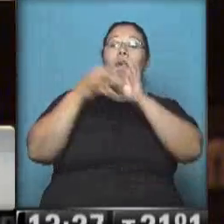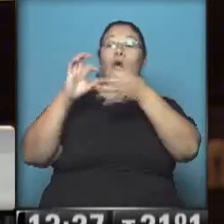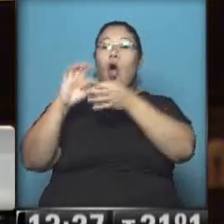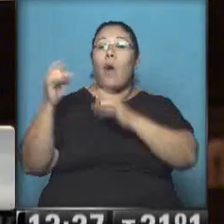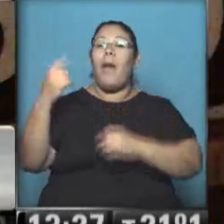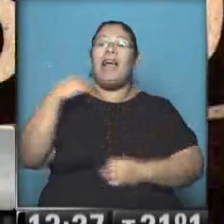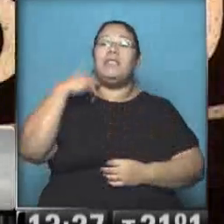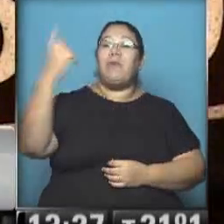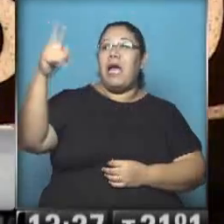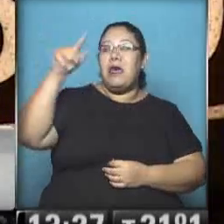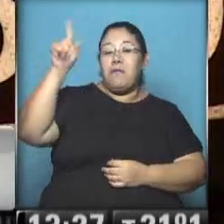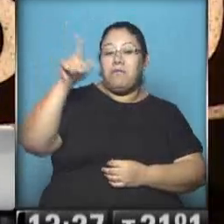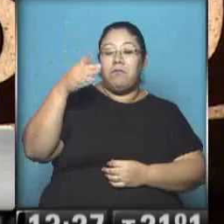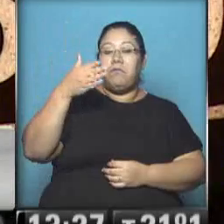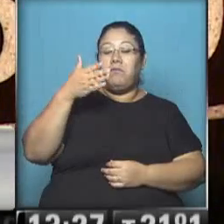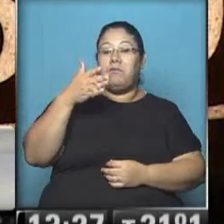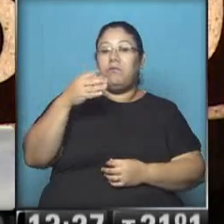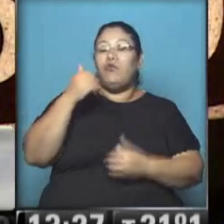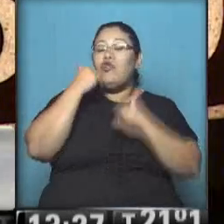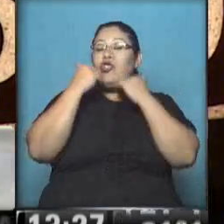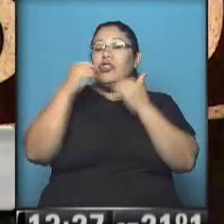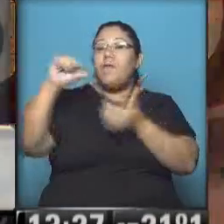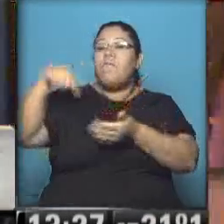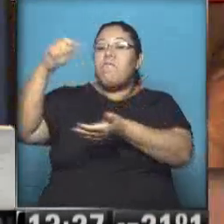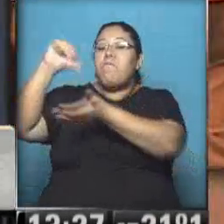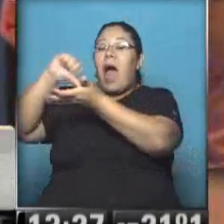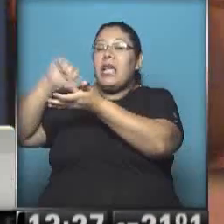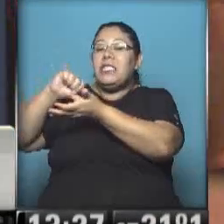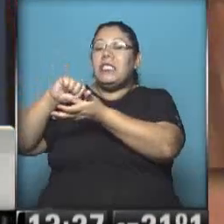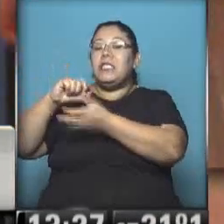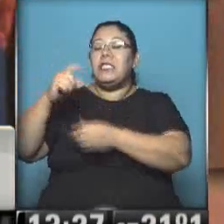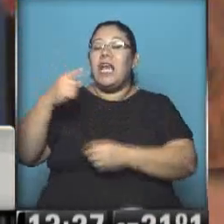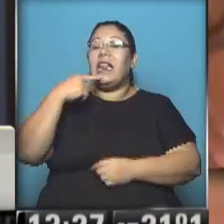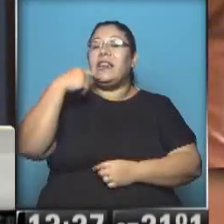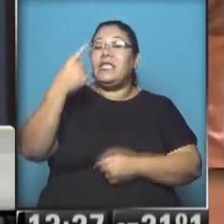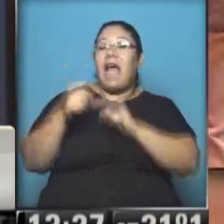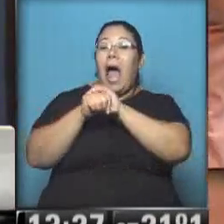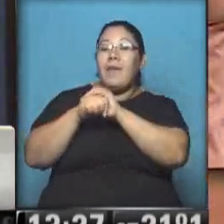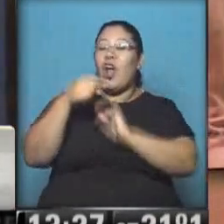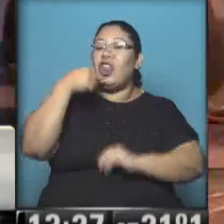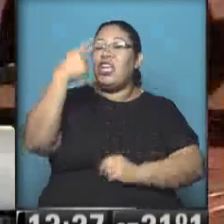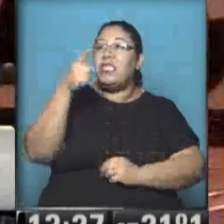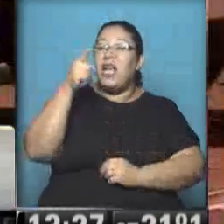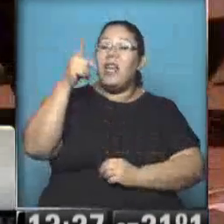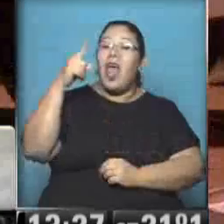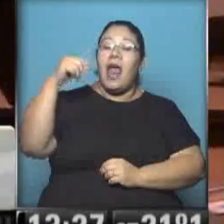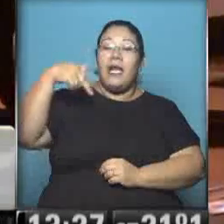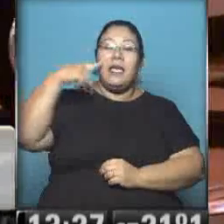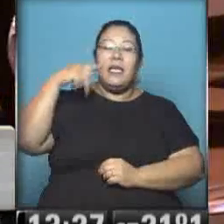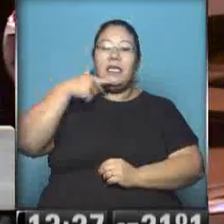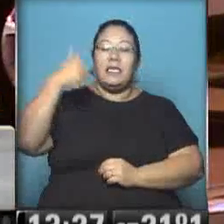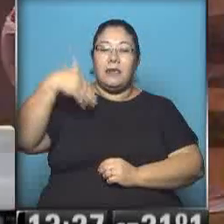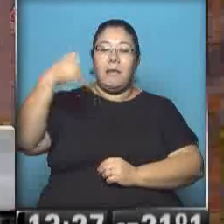sé qué otro país, hasta el día 20 y volvió el 12, contemporáneo con el atentado en Francia.